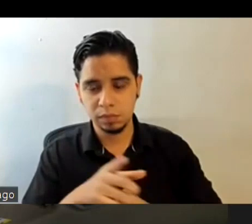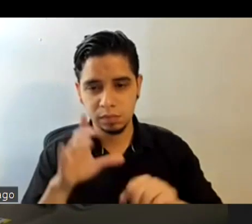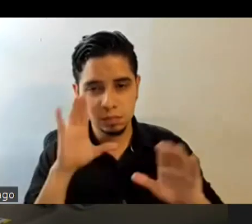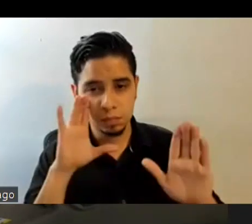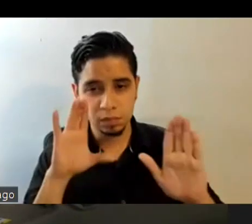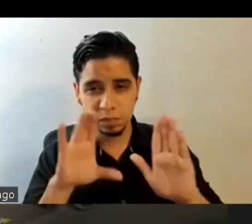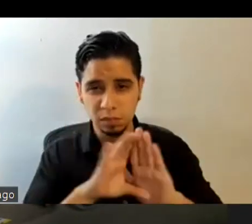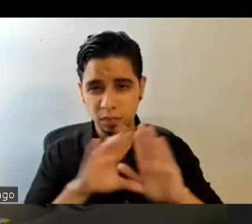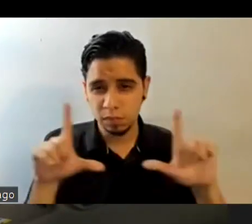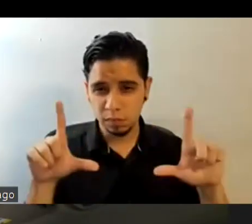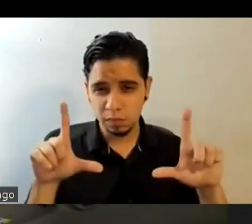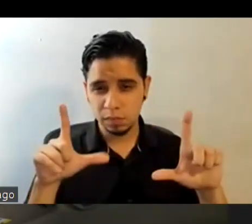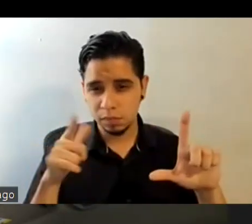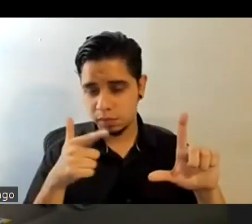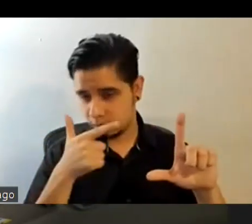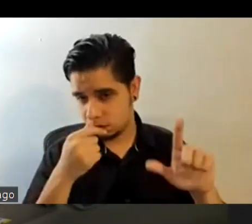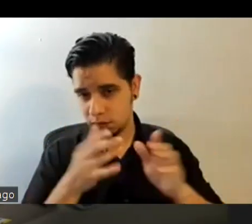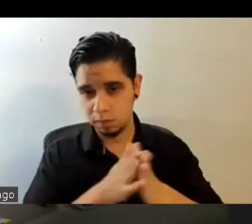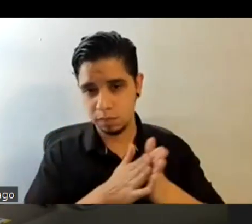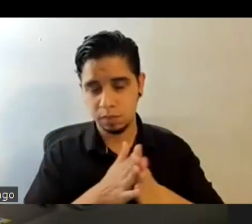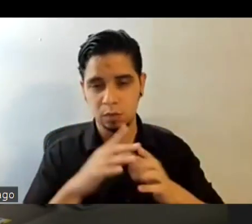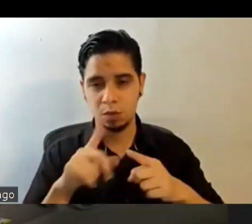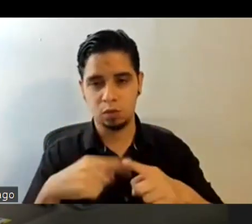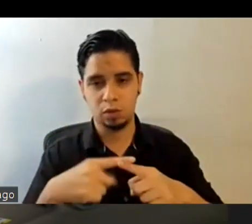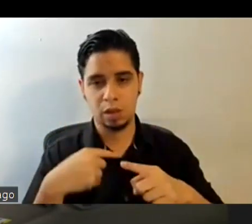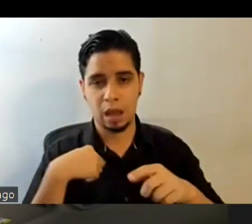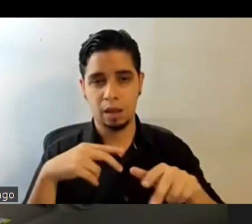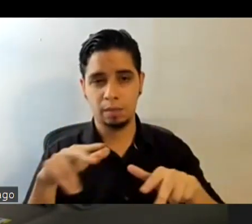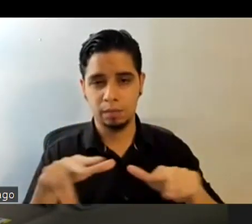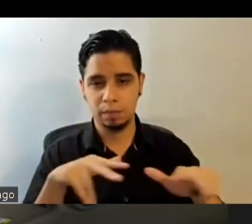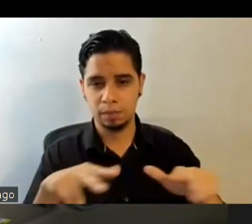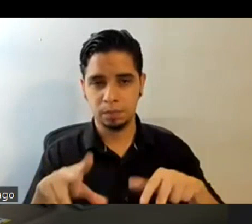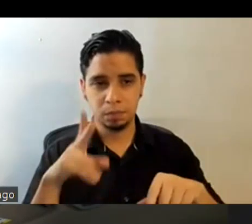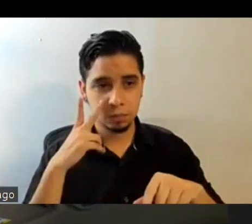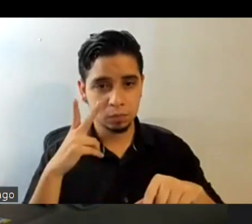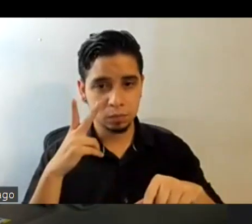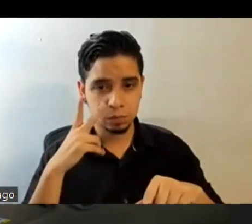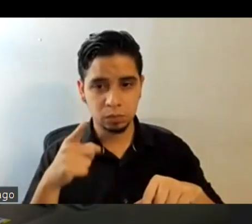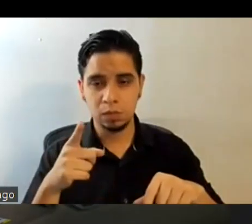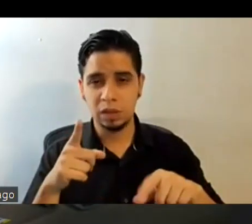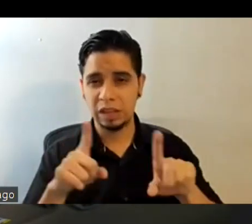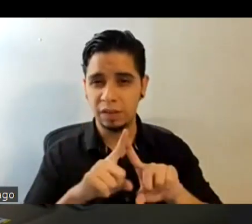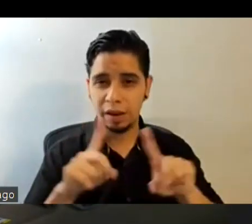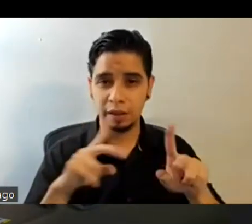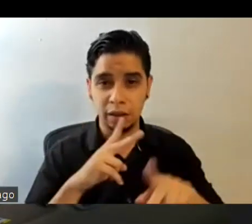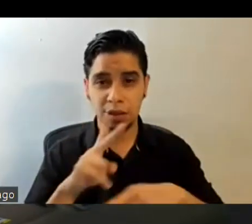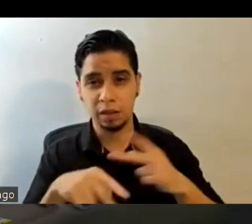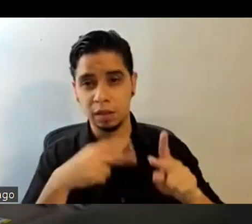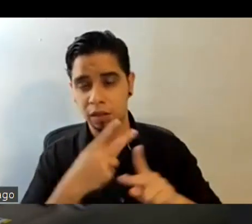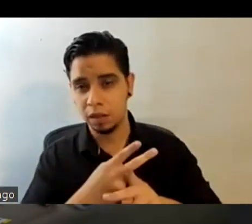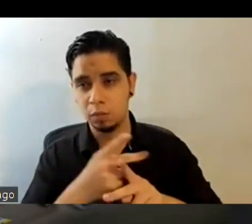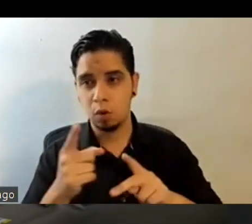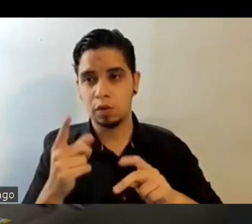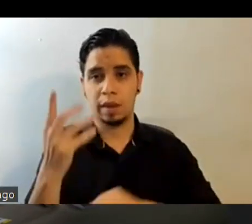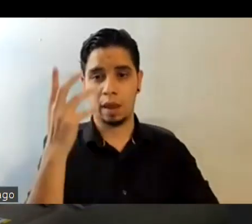qué curioso. Esos son, cuando yo estaba caminando, yo vi troncos de árboles. Y yo dije, mira,